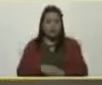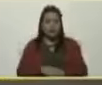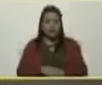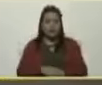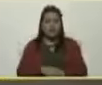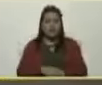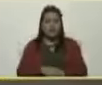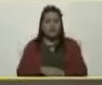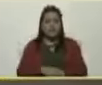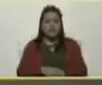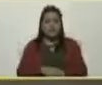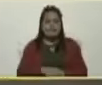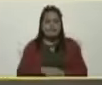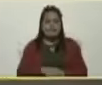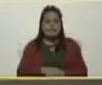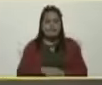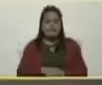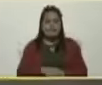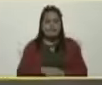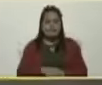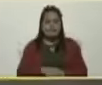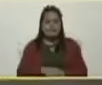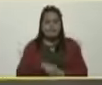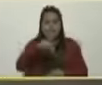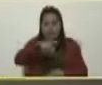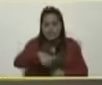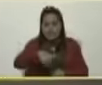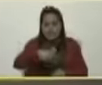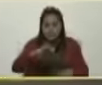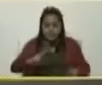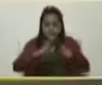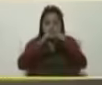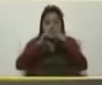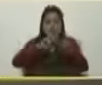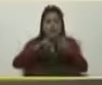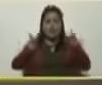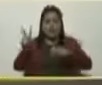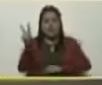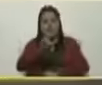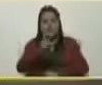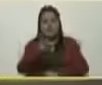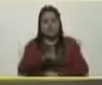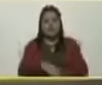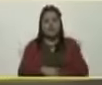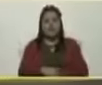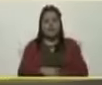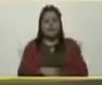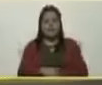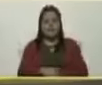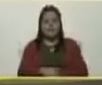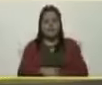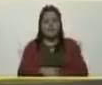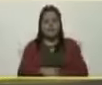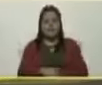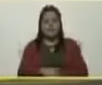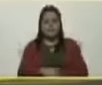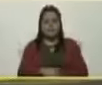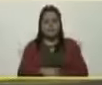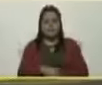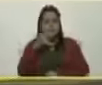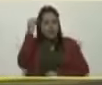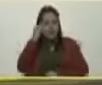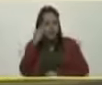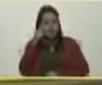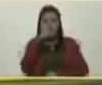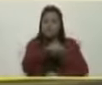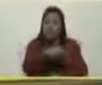que estoy aquí conversando por la paz de Venezuela, yo creo que la estamos más bien tomando tarde. Nos